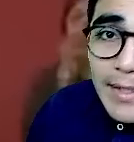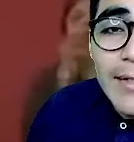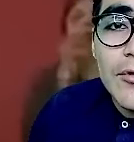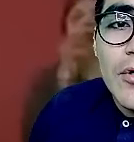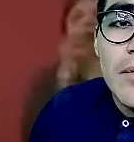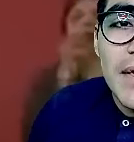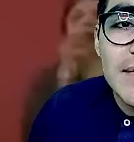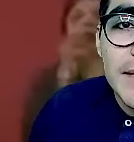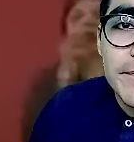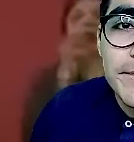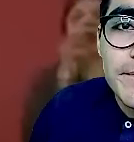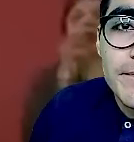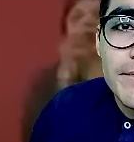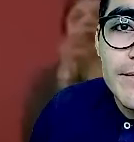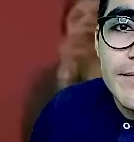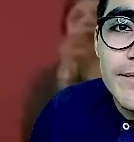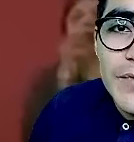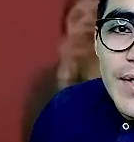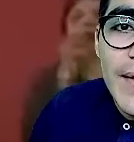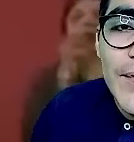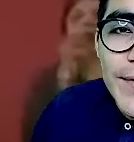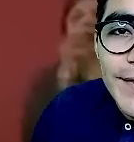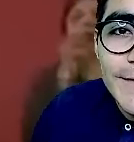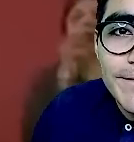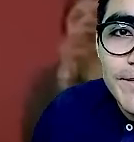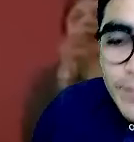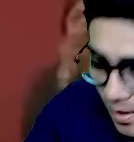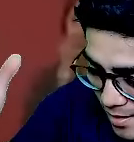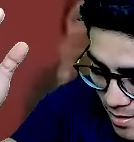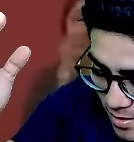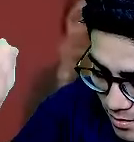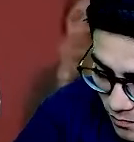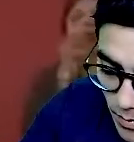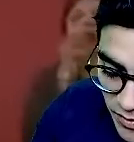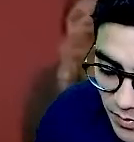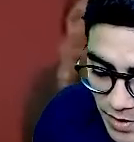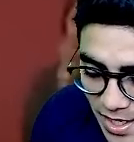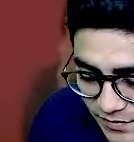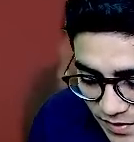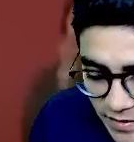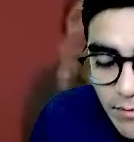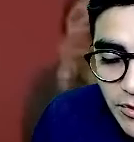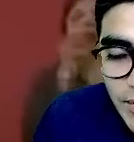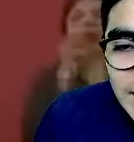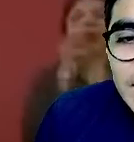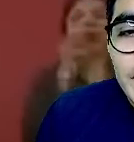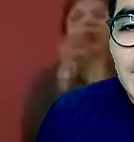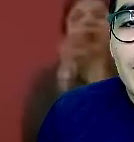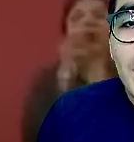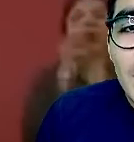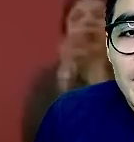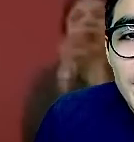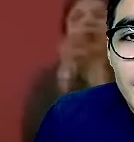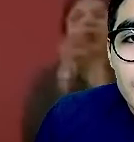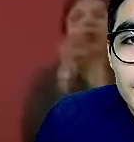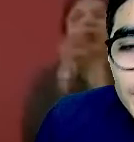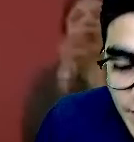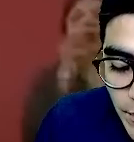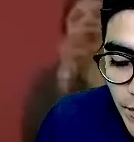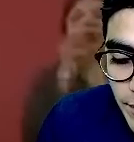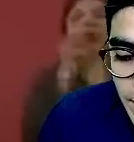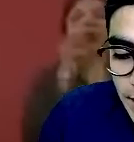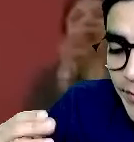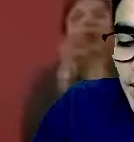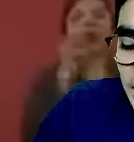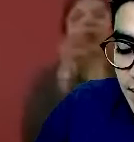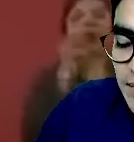Hay que darle con todo al plan C. No queda de otra. Nos vemos en una siguiente emisión. Que sigan pasando un agradable día.